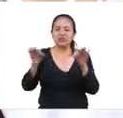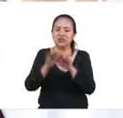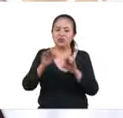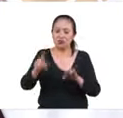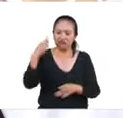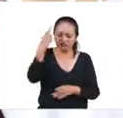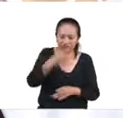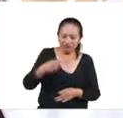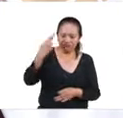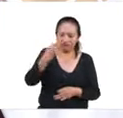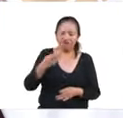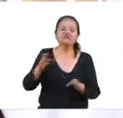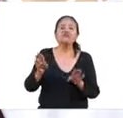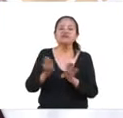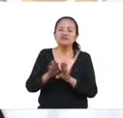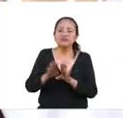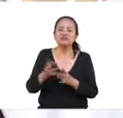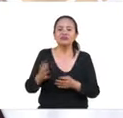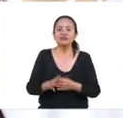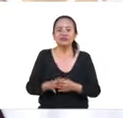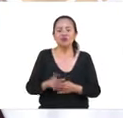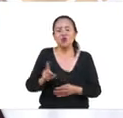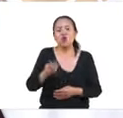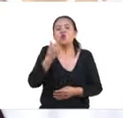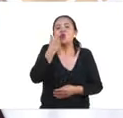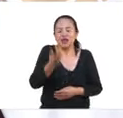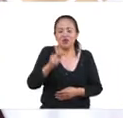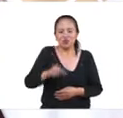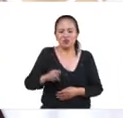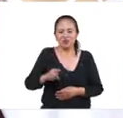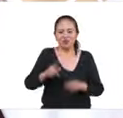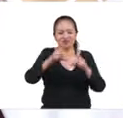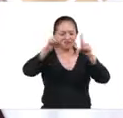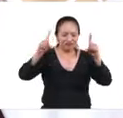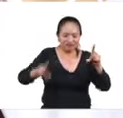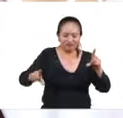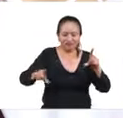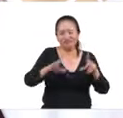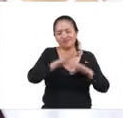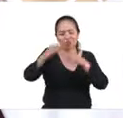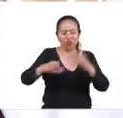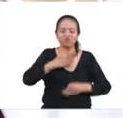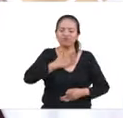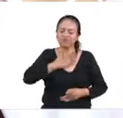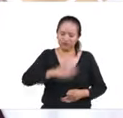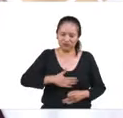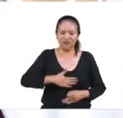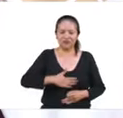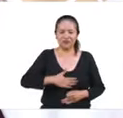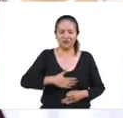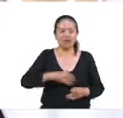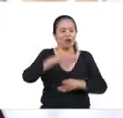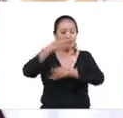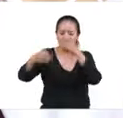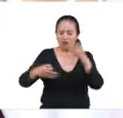se revisa, que se discute. Al final lo que nosotros queremos es un país con más justicia y toda la